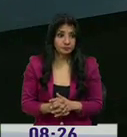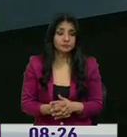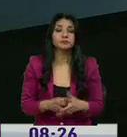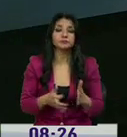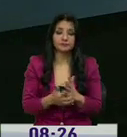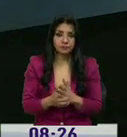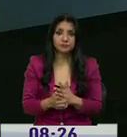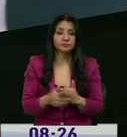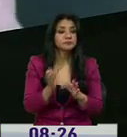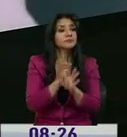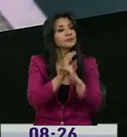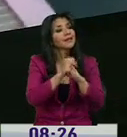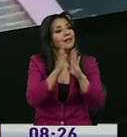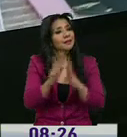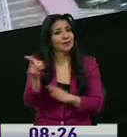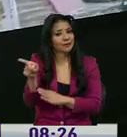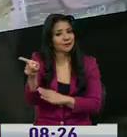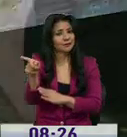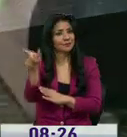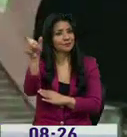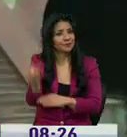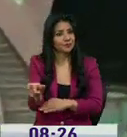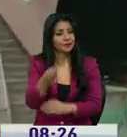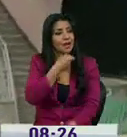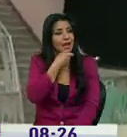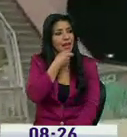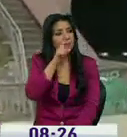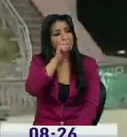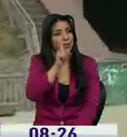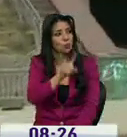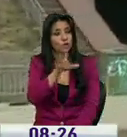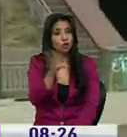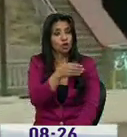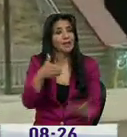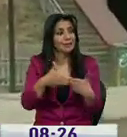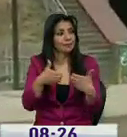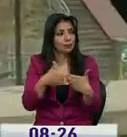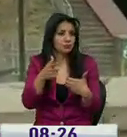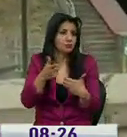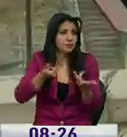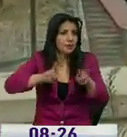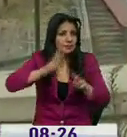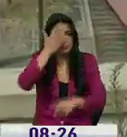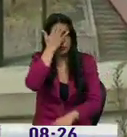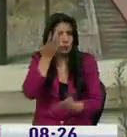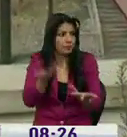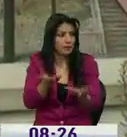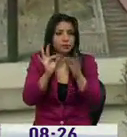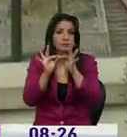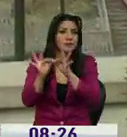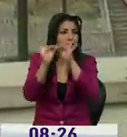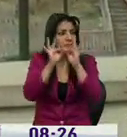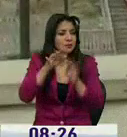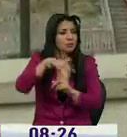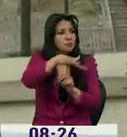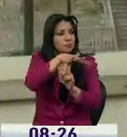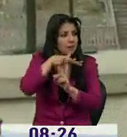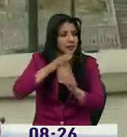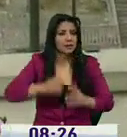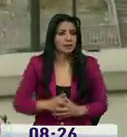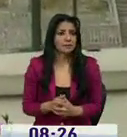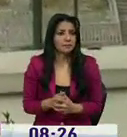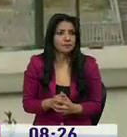Así es, ingeniero, desde el estudio creo que tenemos también todo el equipo esa misma preocupación respecto del mantenimiento de parques.